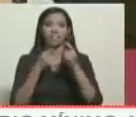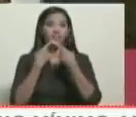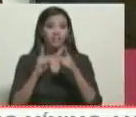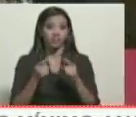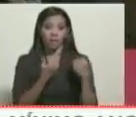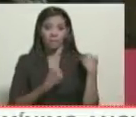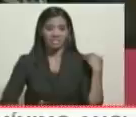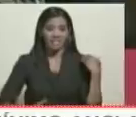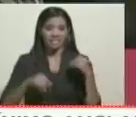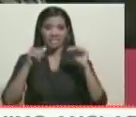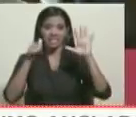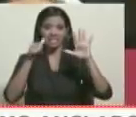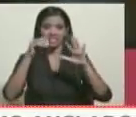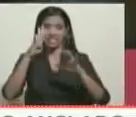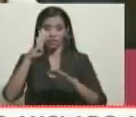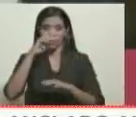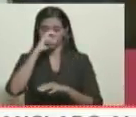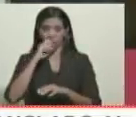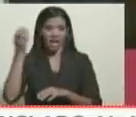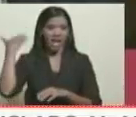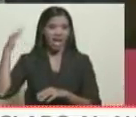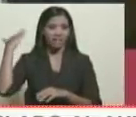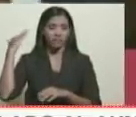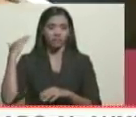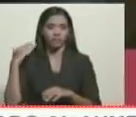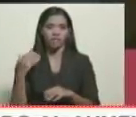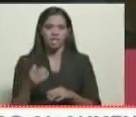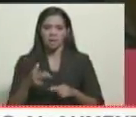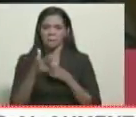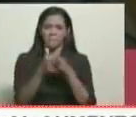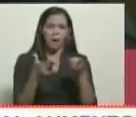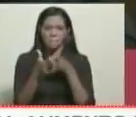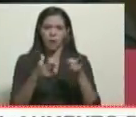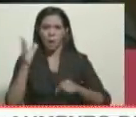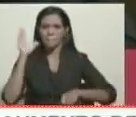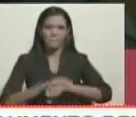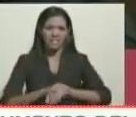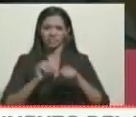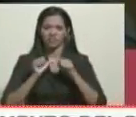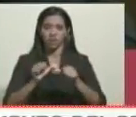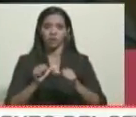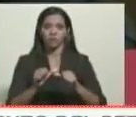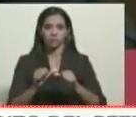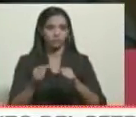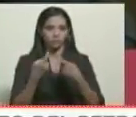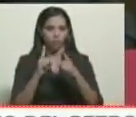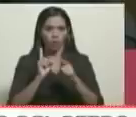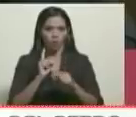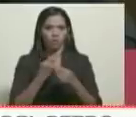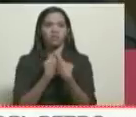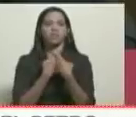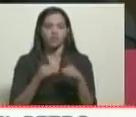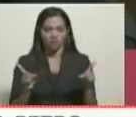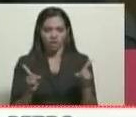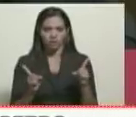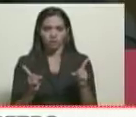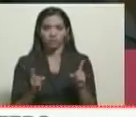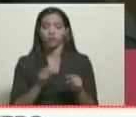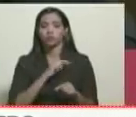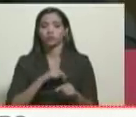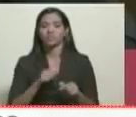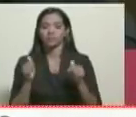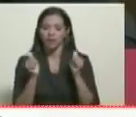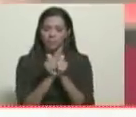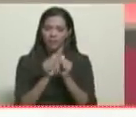era plomo y está tendido y cadena perpetua, debemos actuar con apego a la ley y la